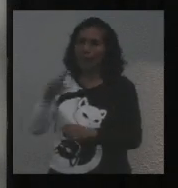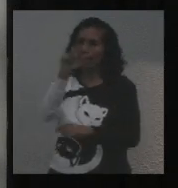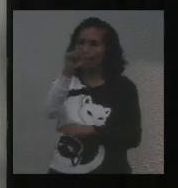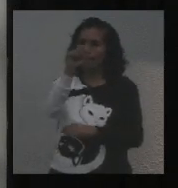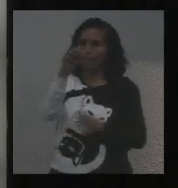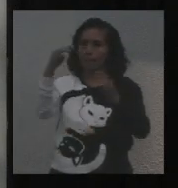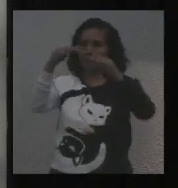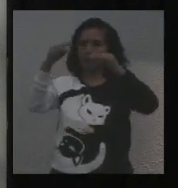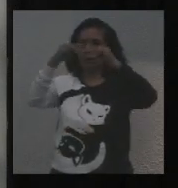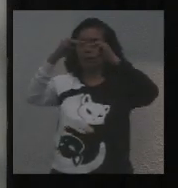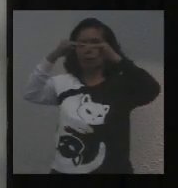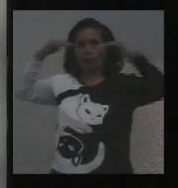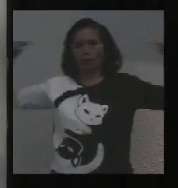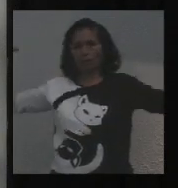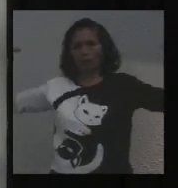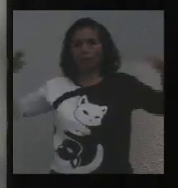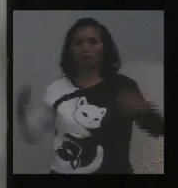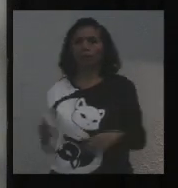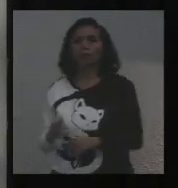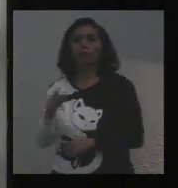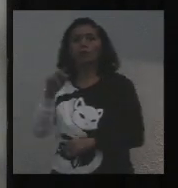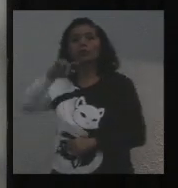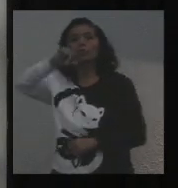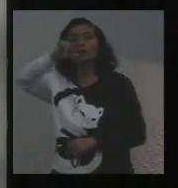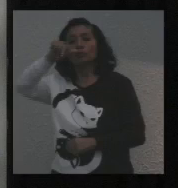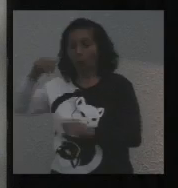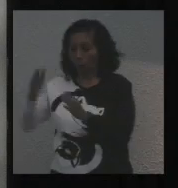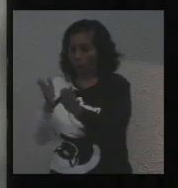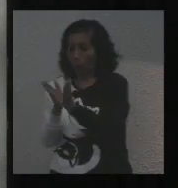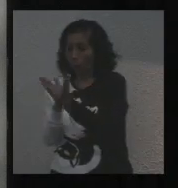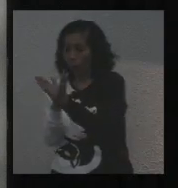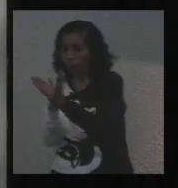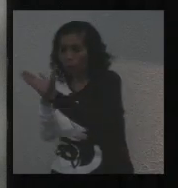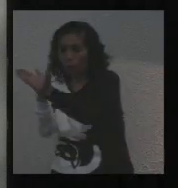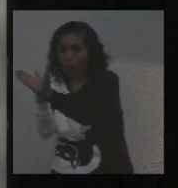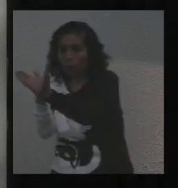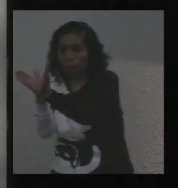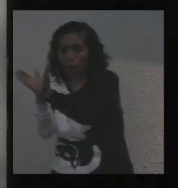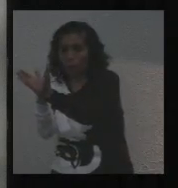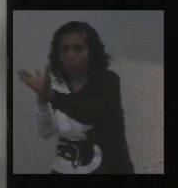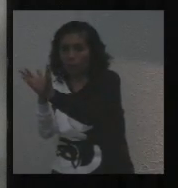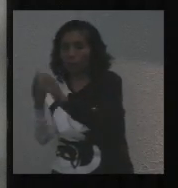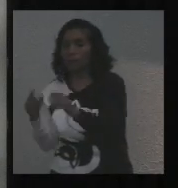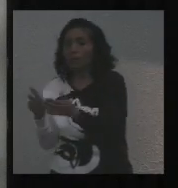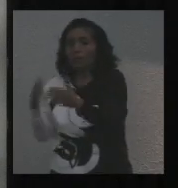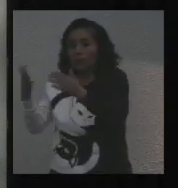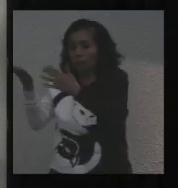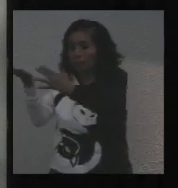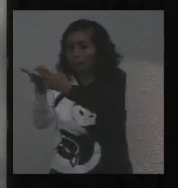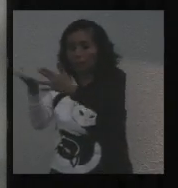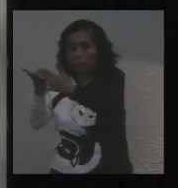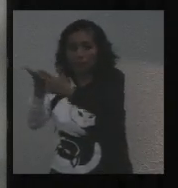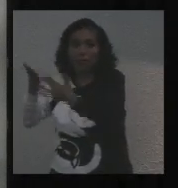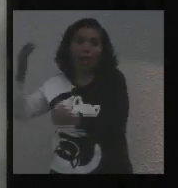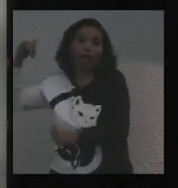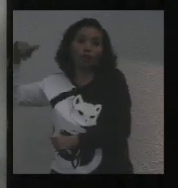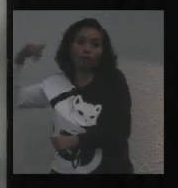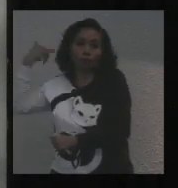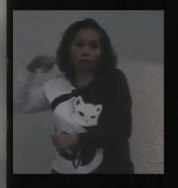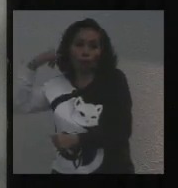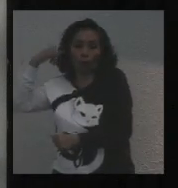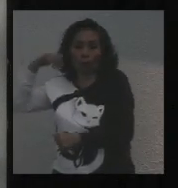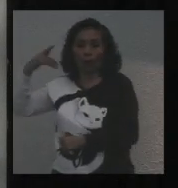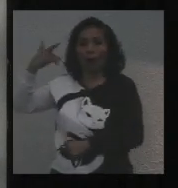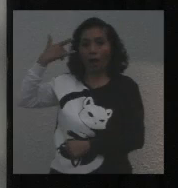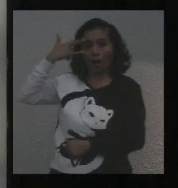este punto llega después el vértice del ángulo formado por las líneas que dividen los estados de Yucatán y